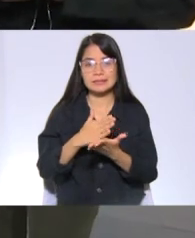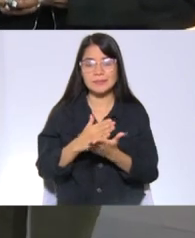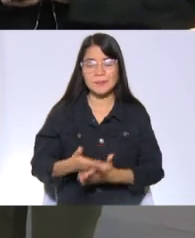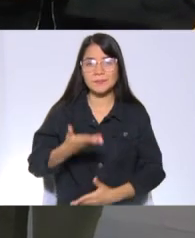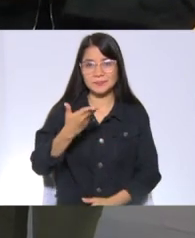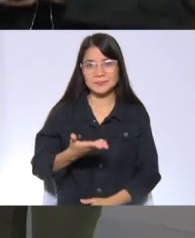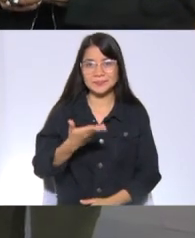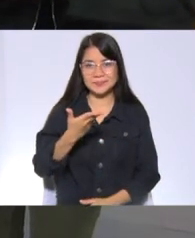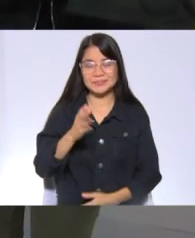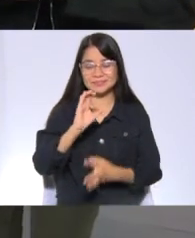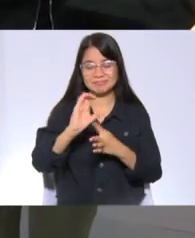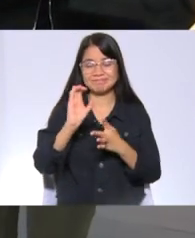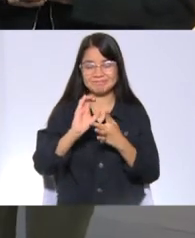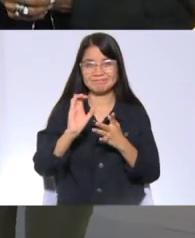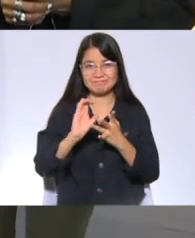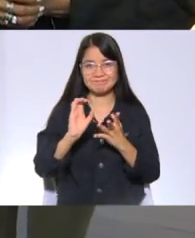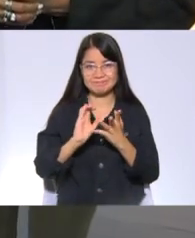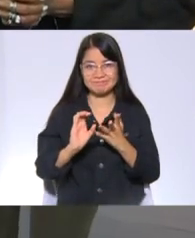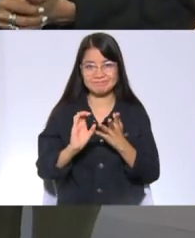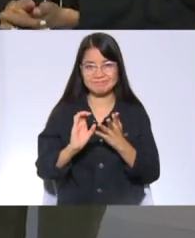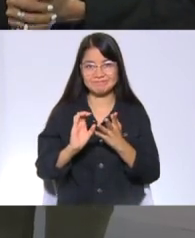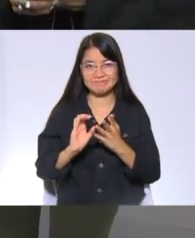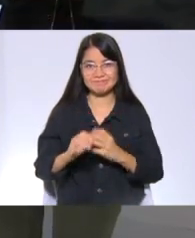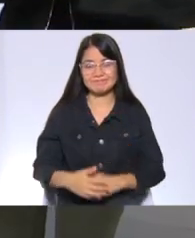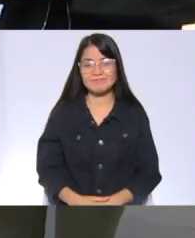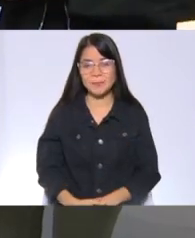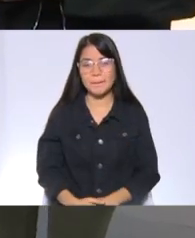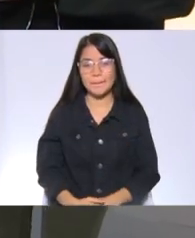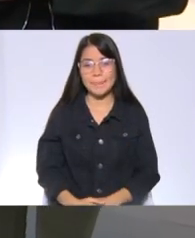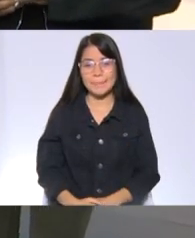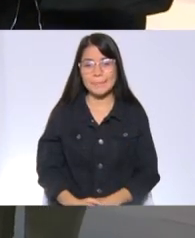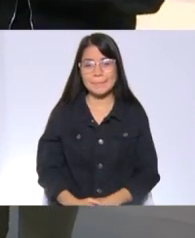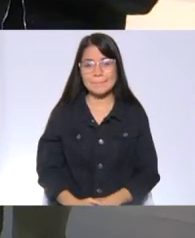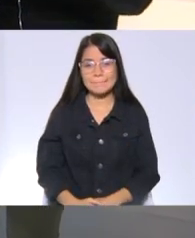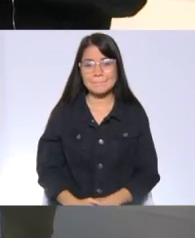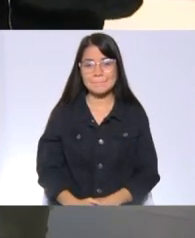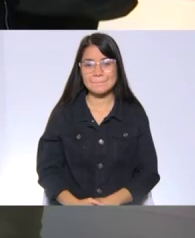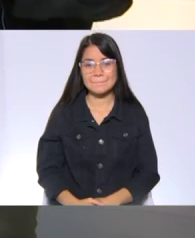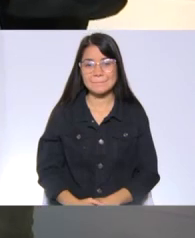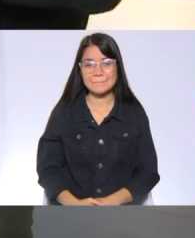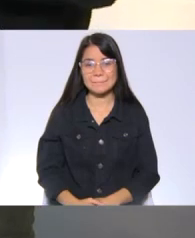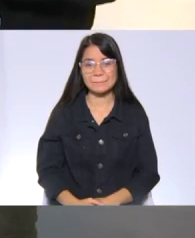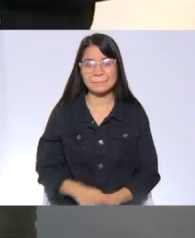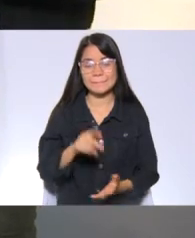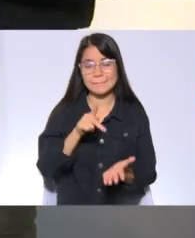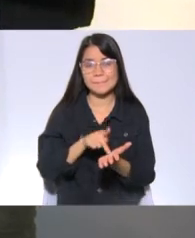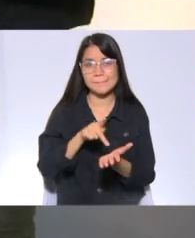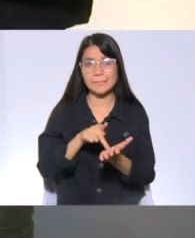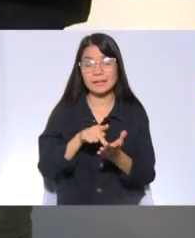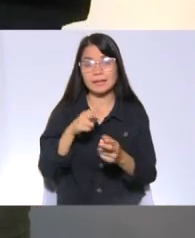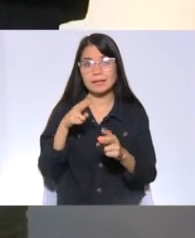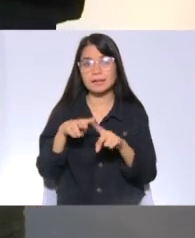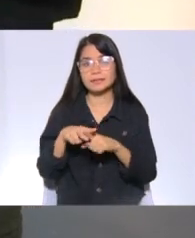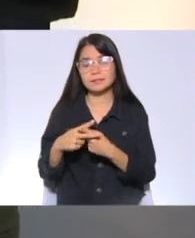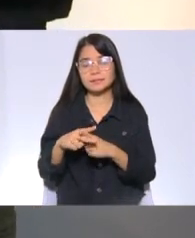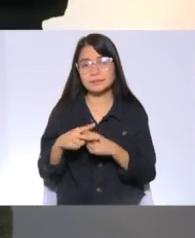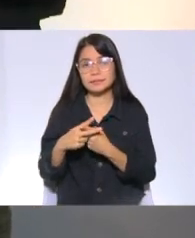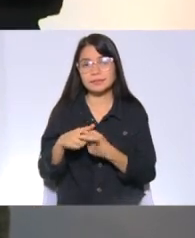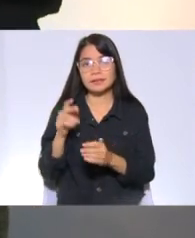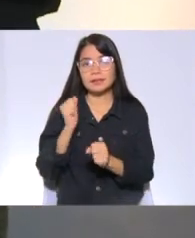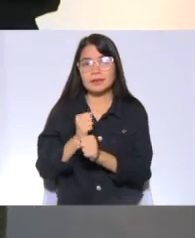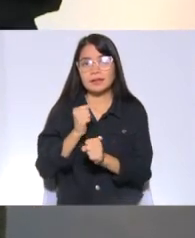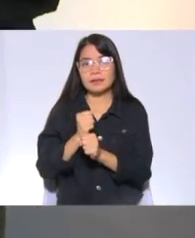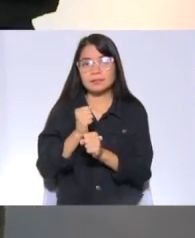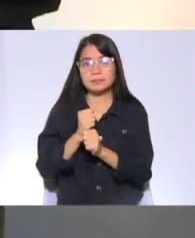el logro del desarrollo integral de cada uno de nuestros estudiantes en el nivel de educación media o de los participantes de los talleres de educación laboral,